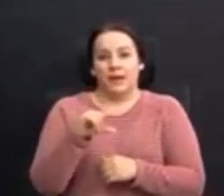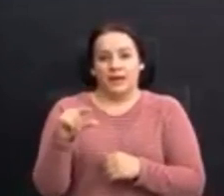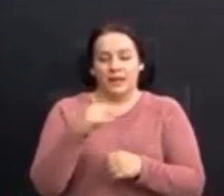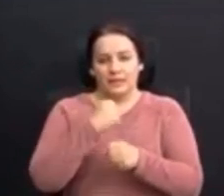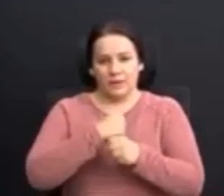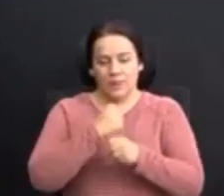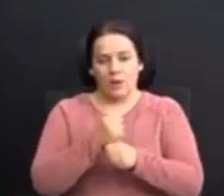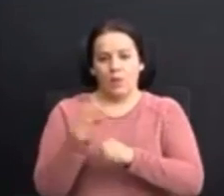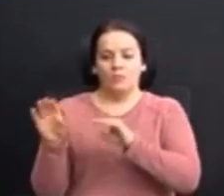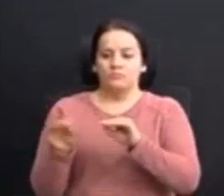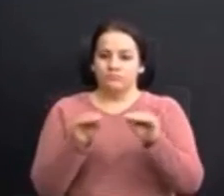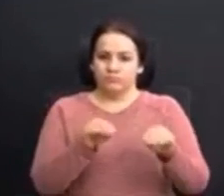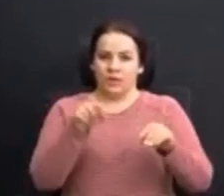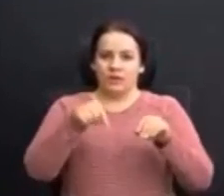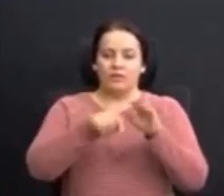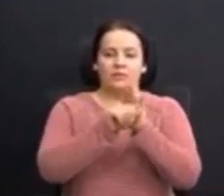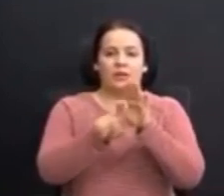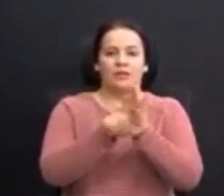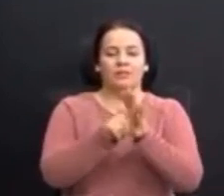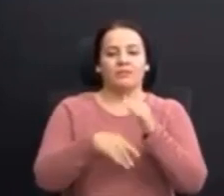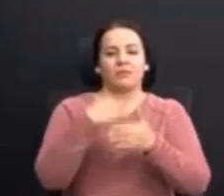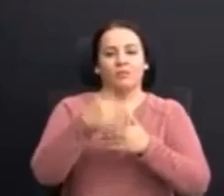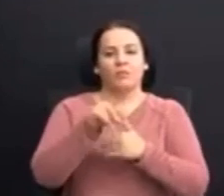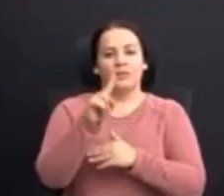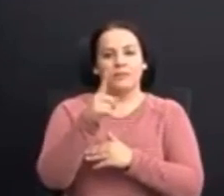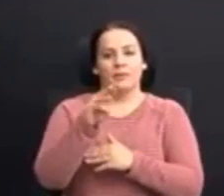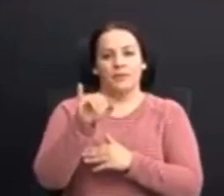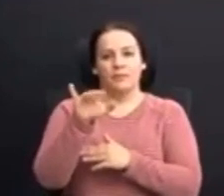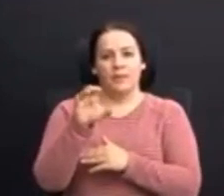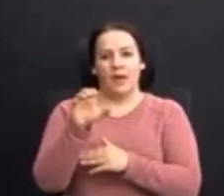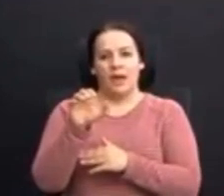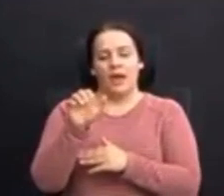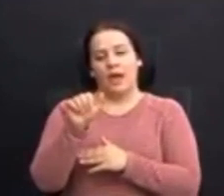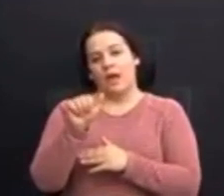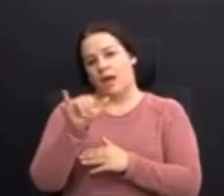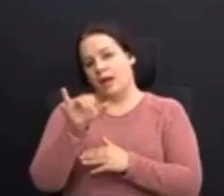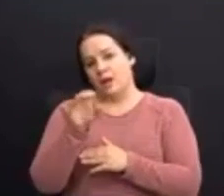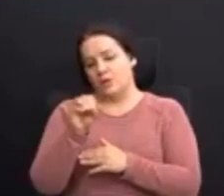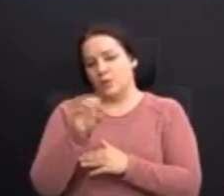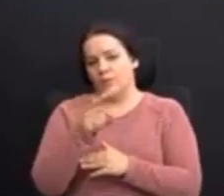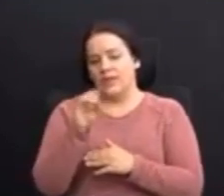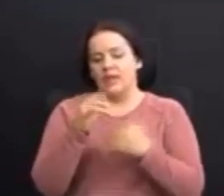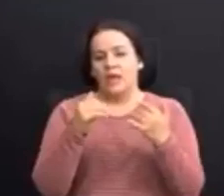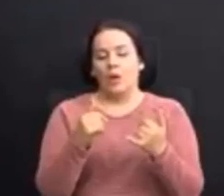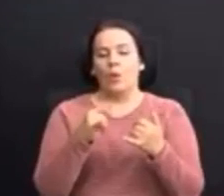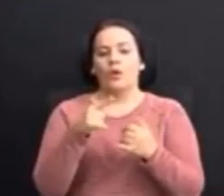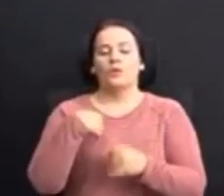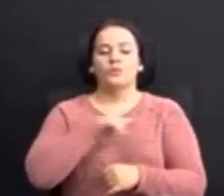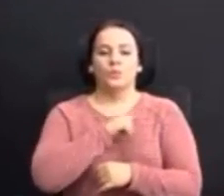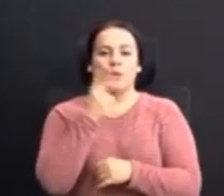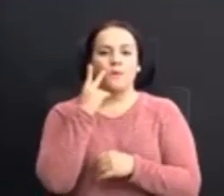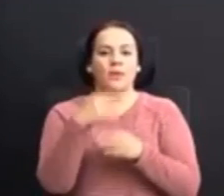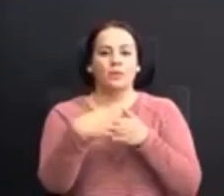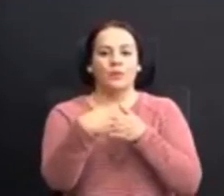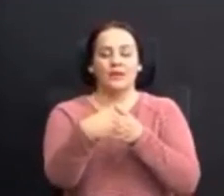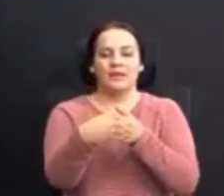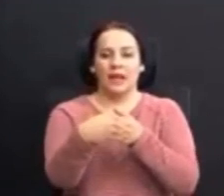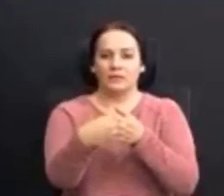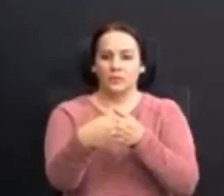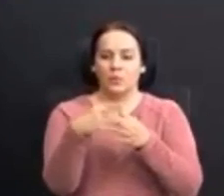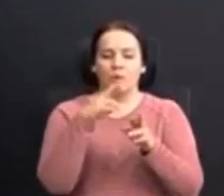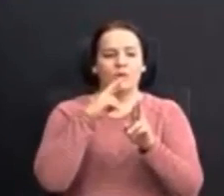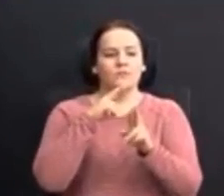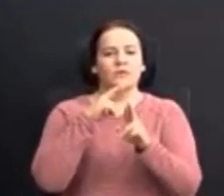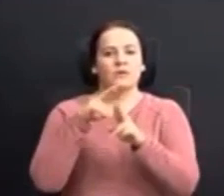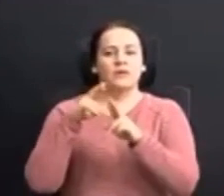en la Asamblea Legislativa, después del 1 de mayo, y ahora pues estamos viendo el liderazgo, los